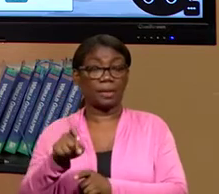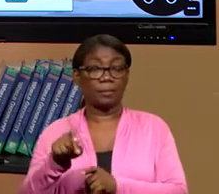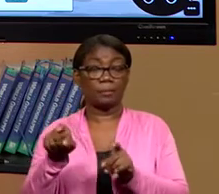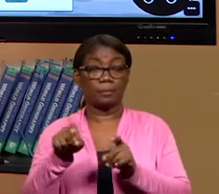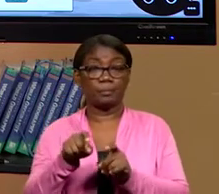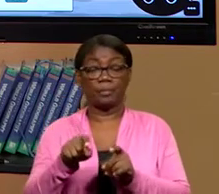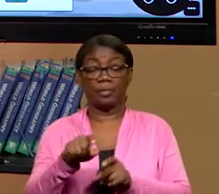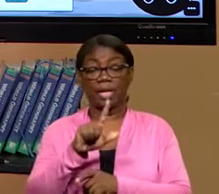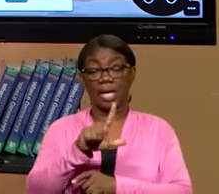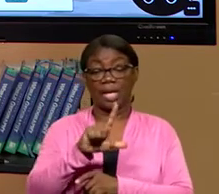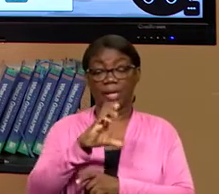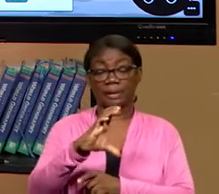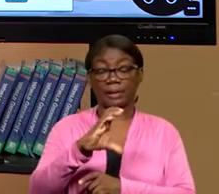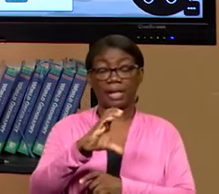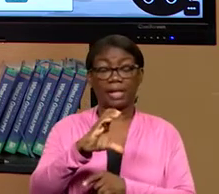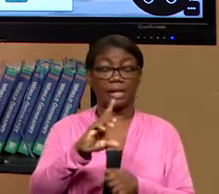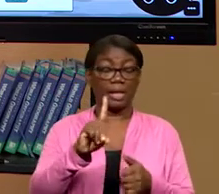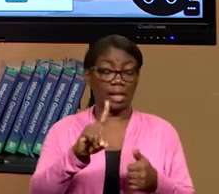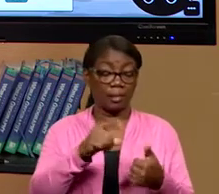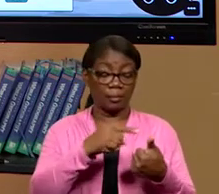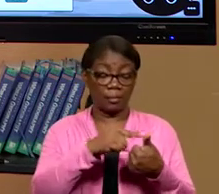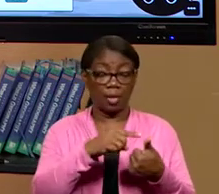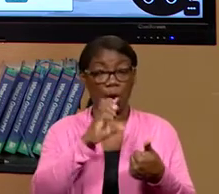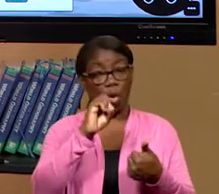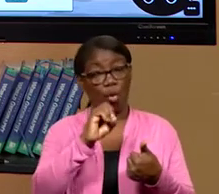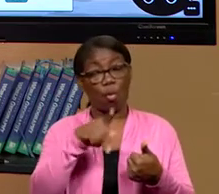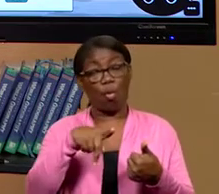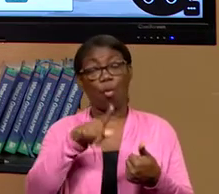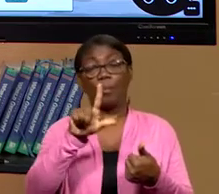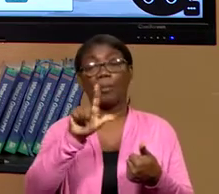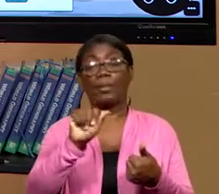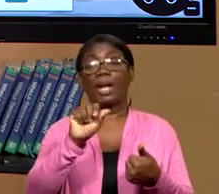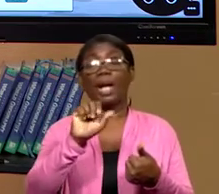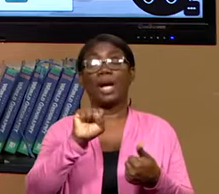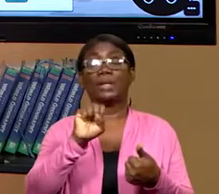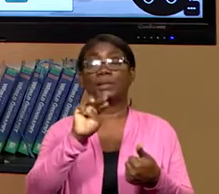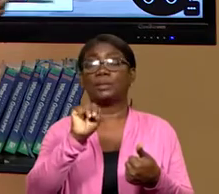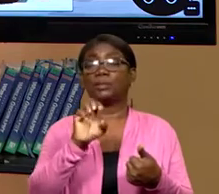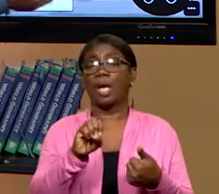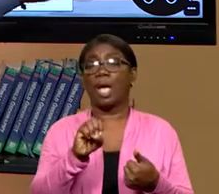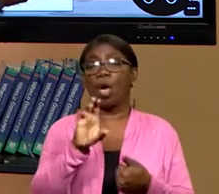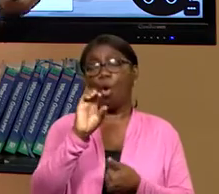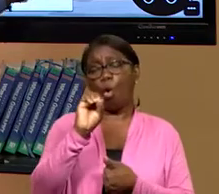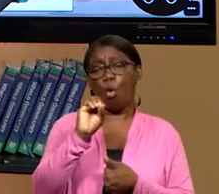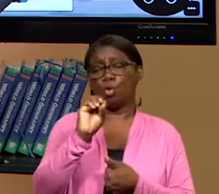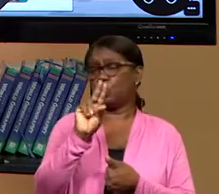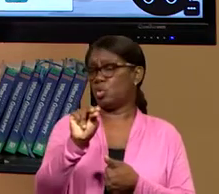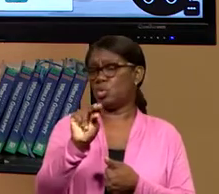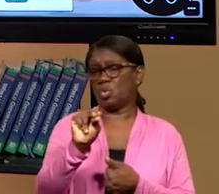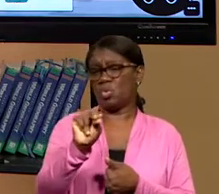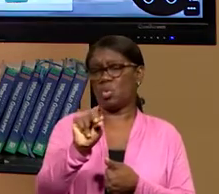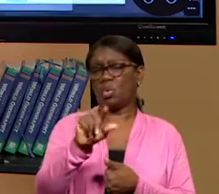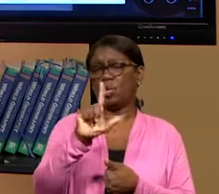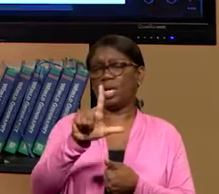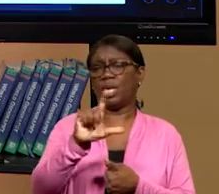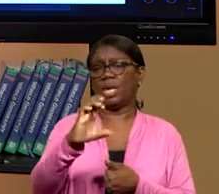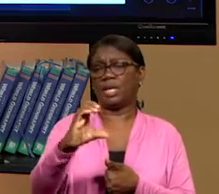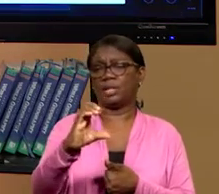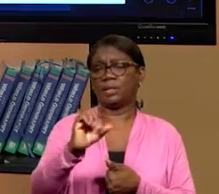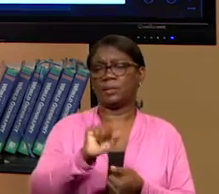tecnología LCD, plasma, pero no los LED. ¿Por qué? Eso lo van a ver ustedes